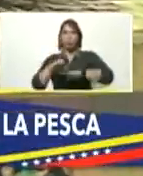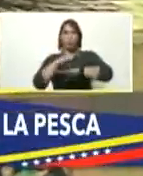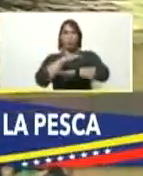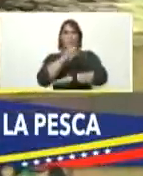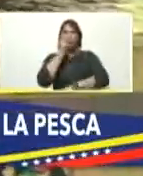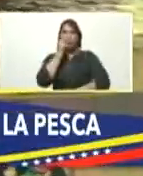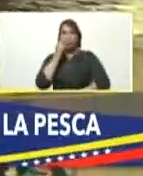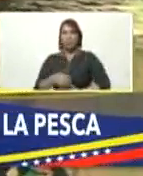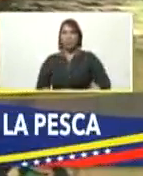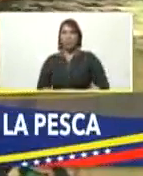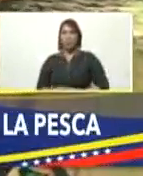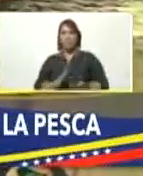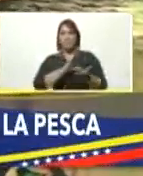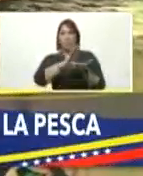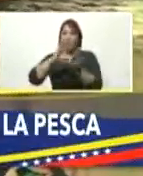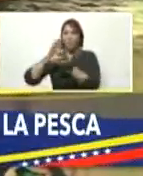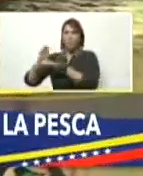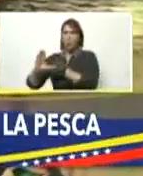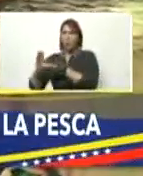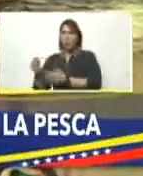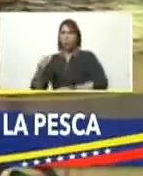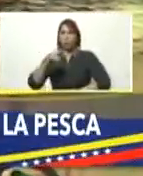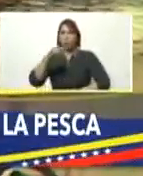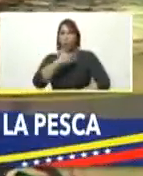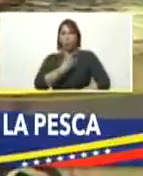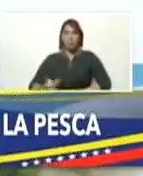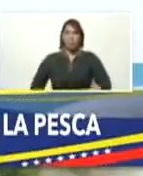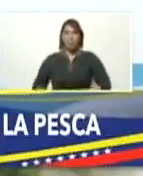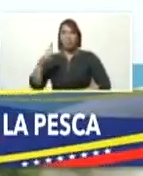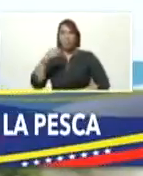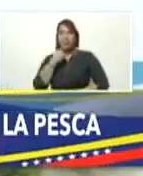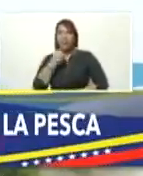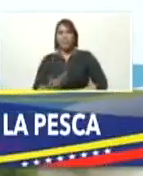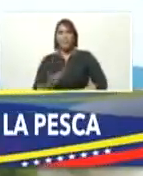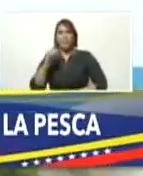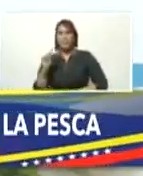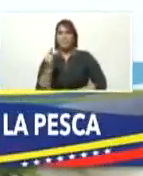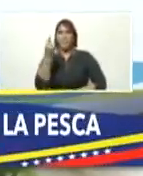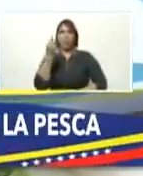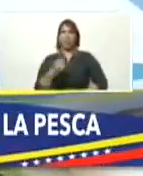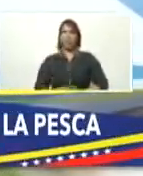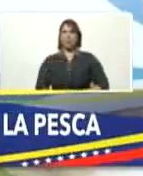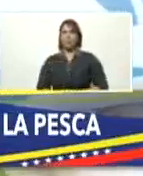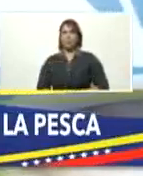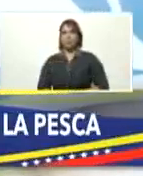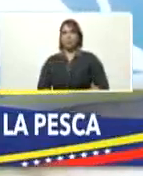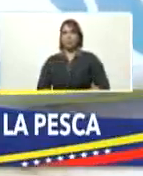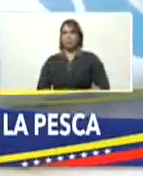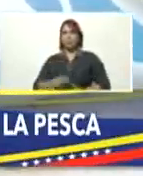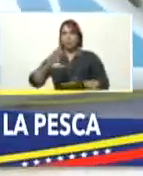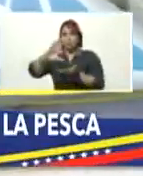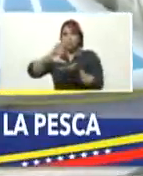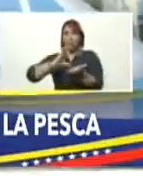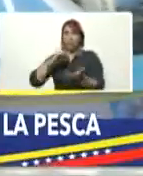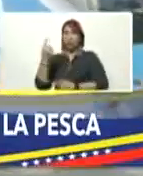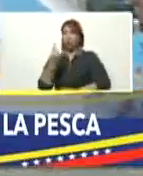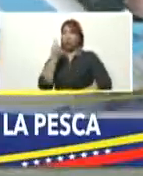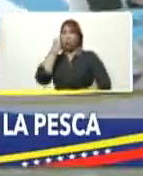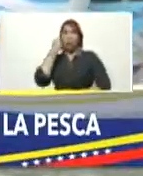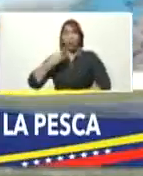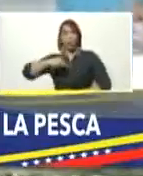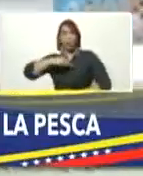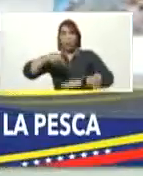que reciben la acreditación. Y además, señor presidente, destacar que es primera vez que recibimos acreditación solo mujeres en